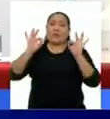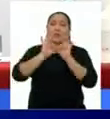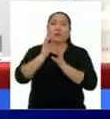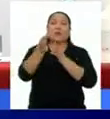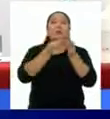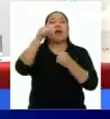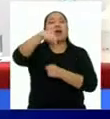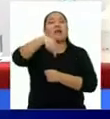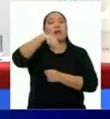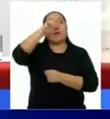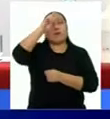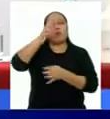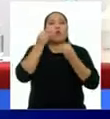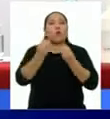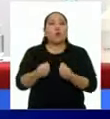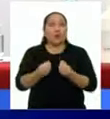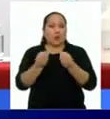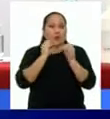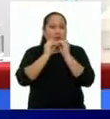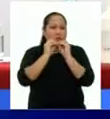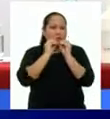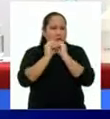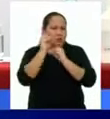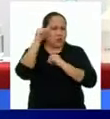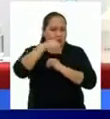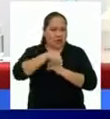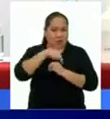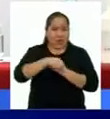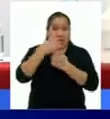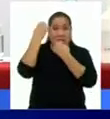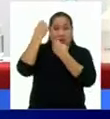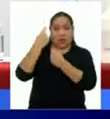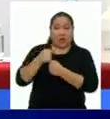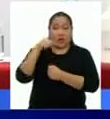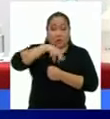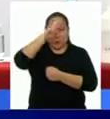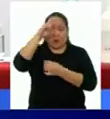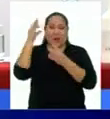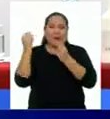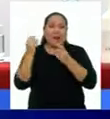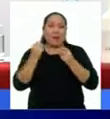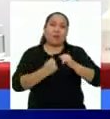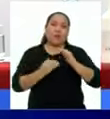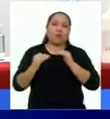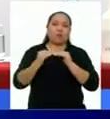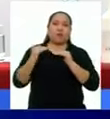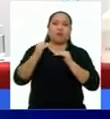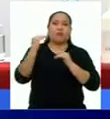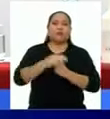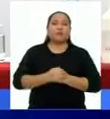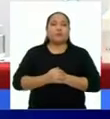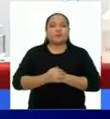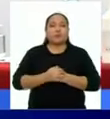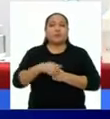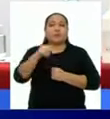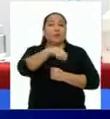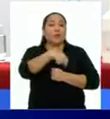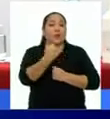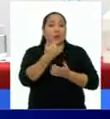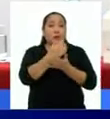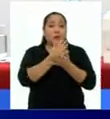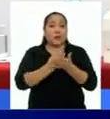el Perú la recuperación económica ha sido fuerte, vigorosa y rápida. El otro elemento